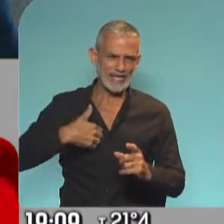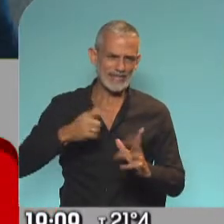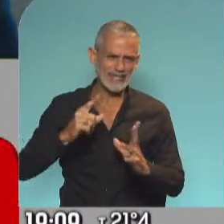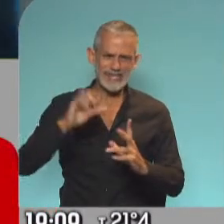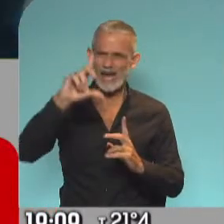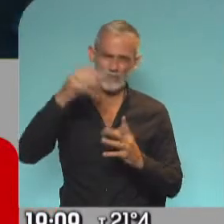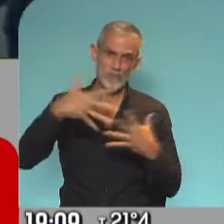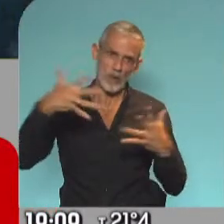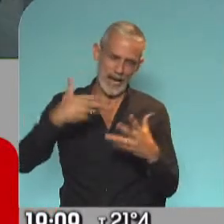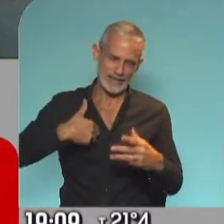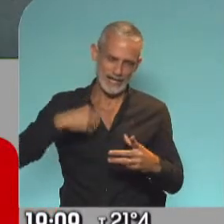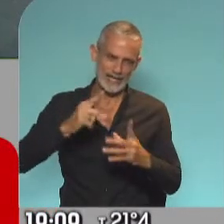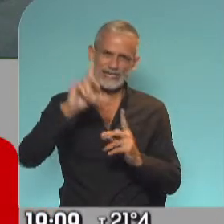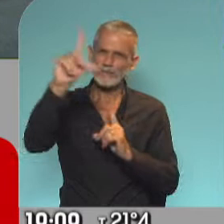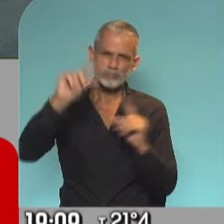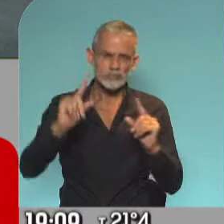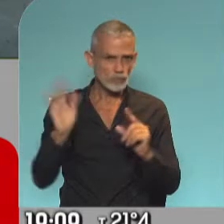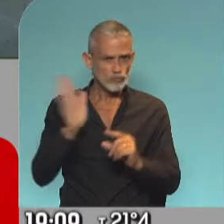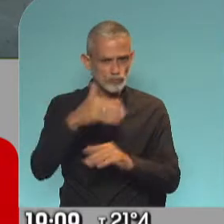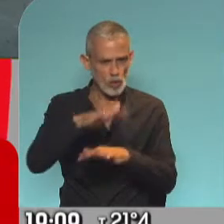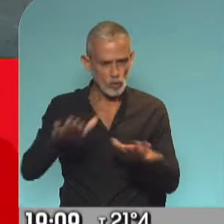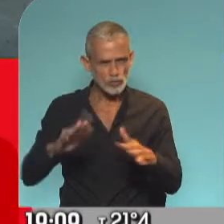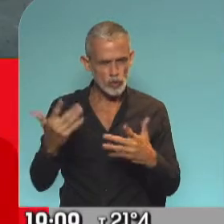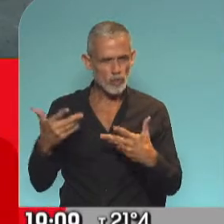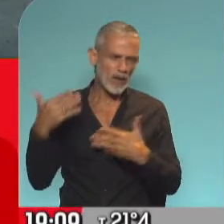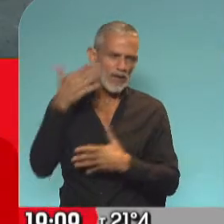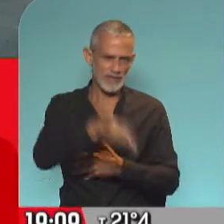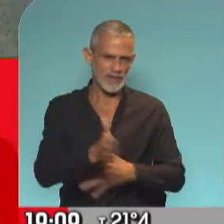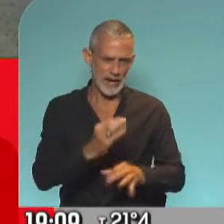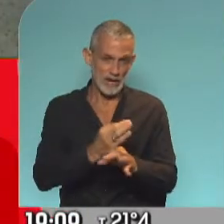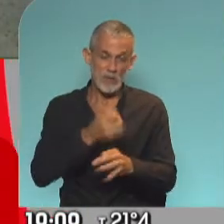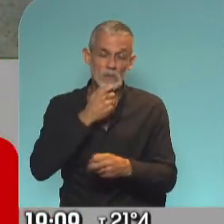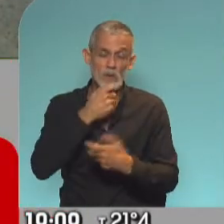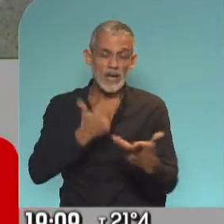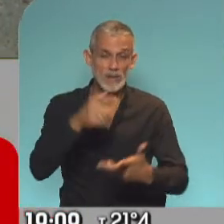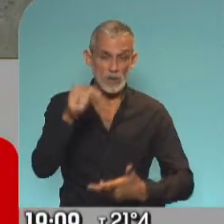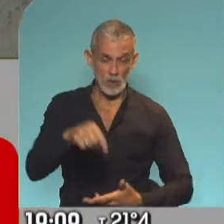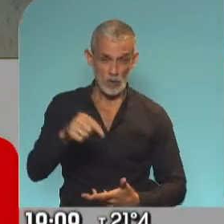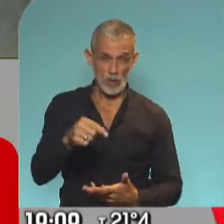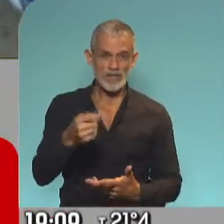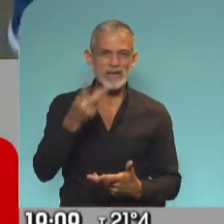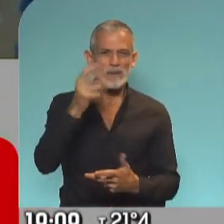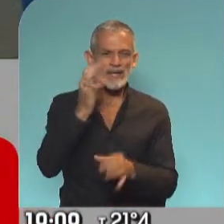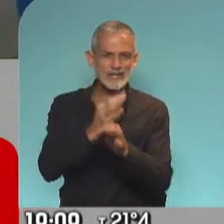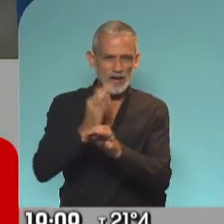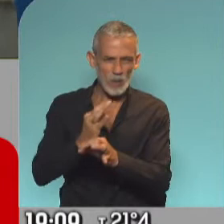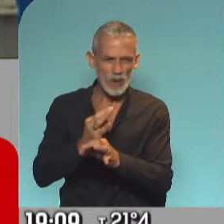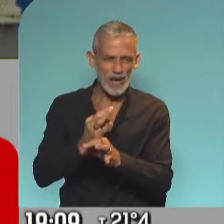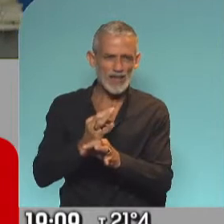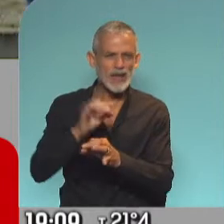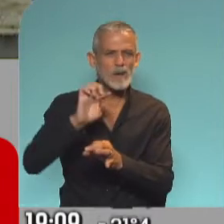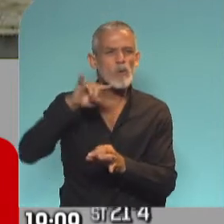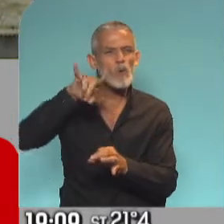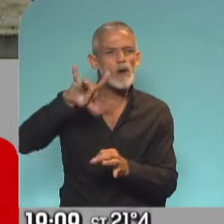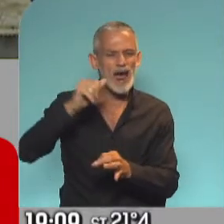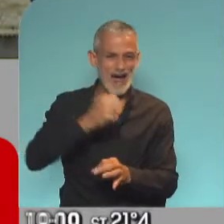diferentes realidades, pueden ir todos los chicos. Estoy hablando, por ejemplo, como está ocurriendo hoy en casi 20 escuelas de la Puna Catamarqueña, que